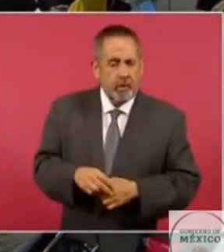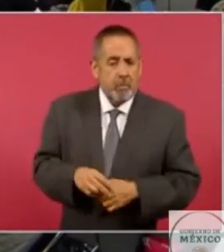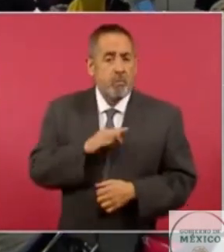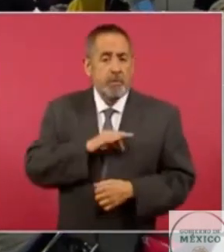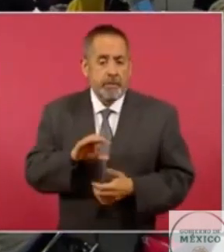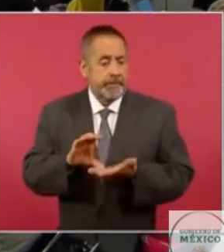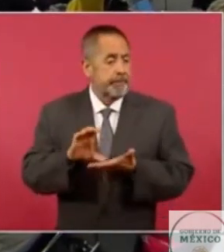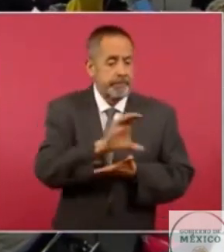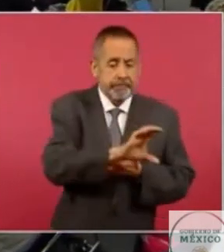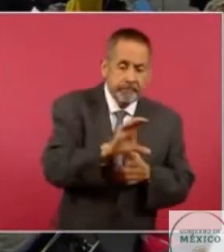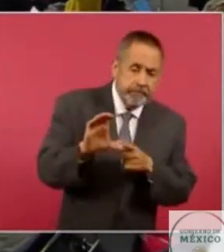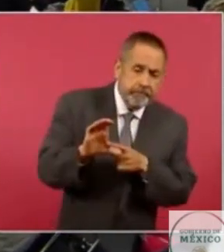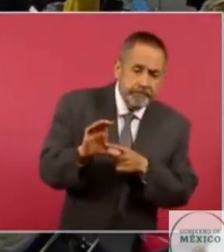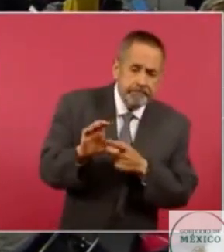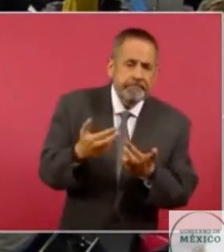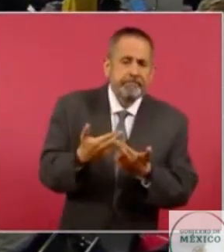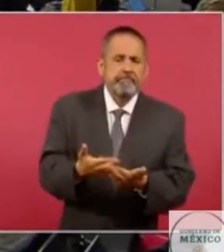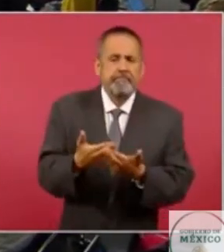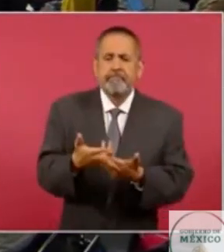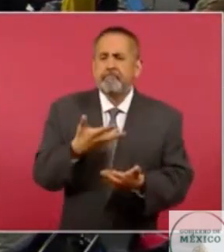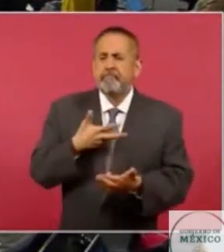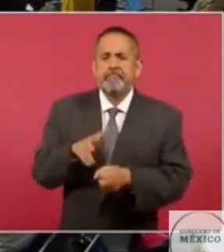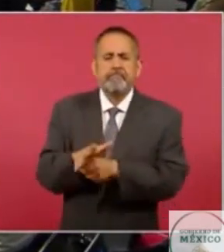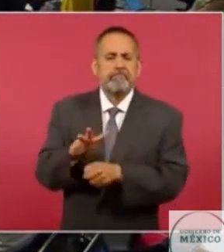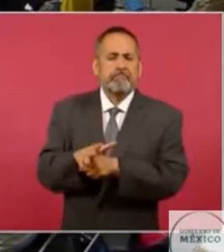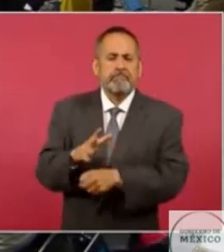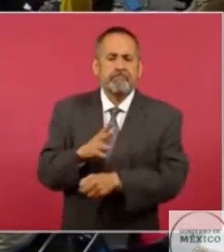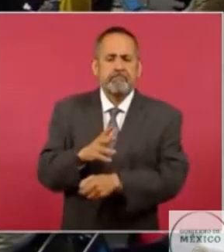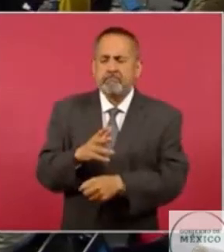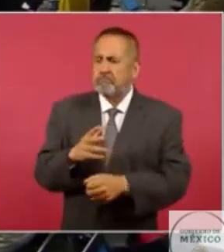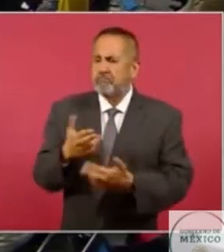Porque tenemos finanzas públicas